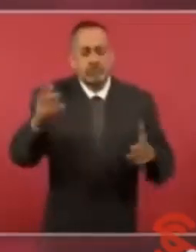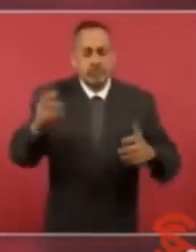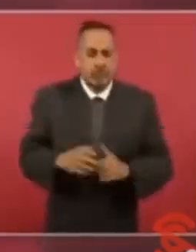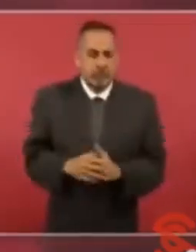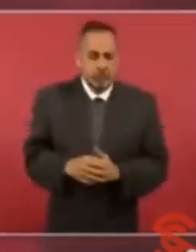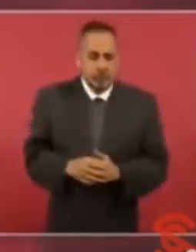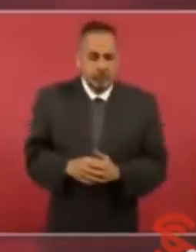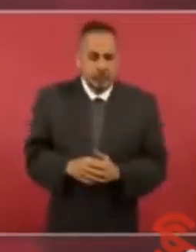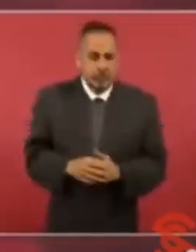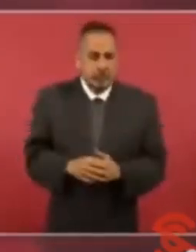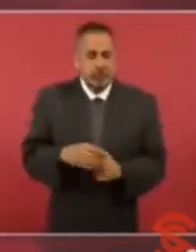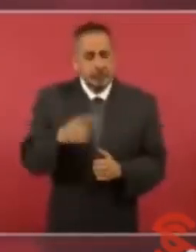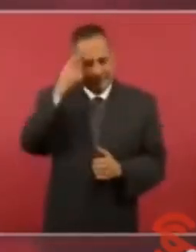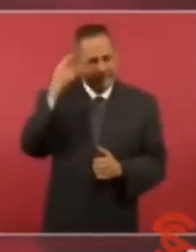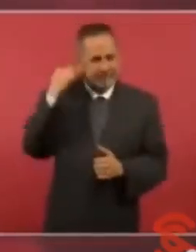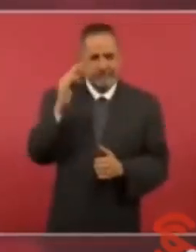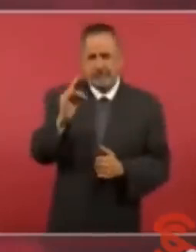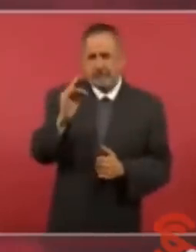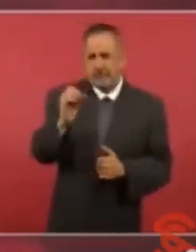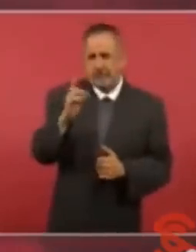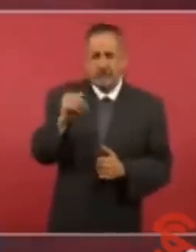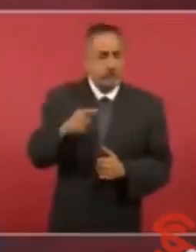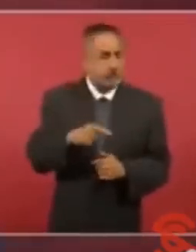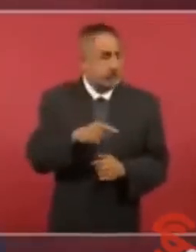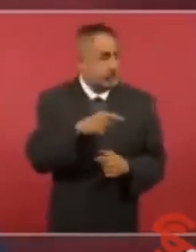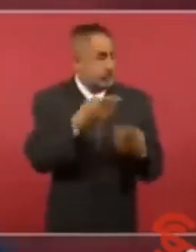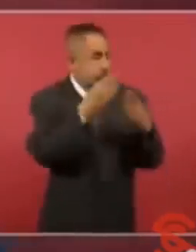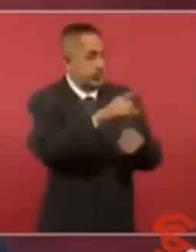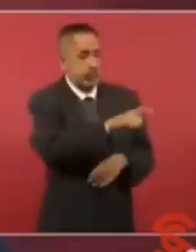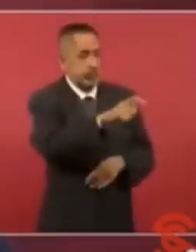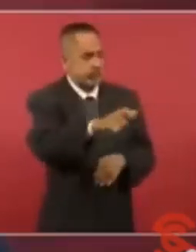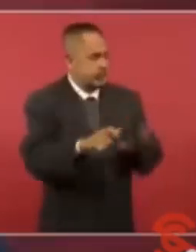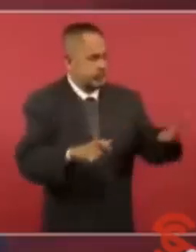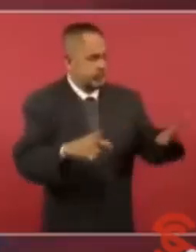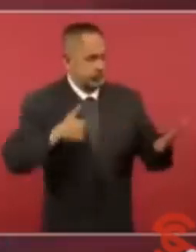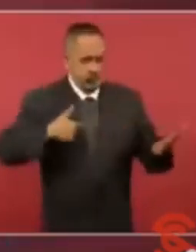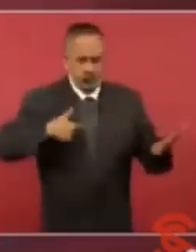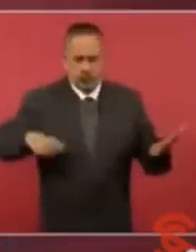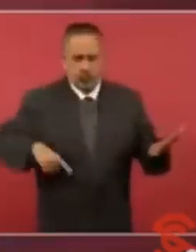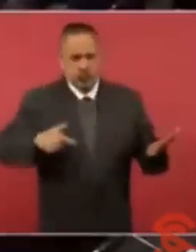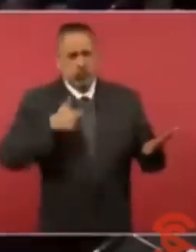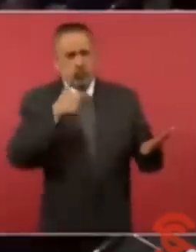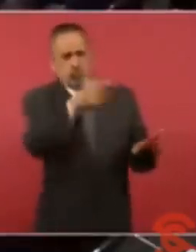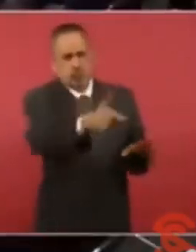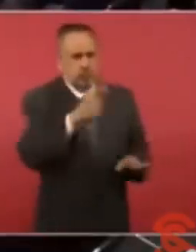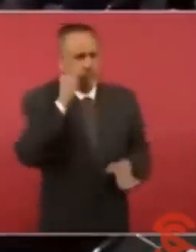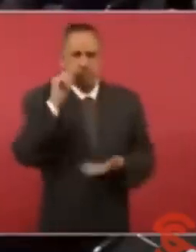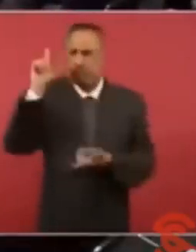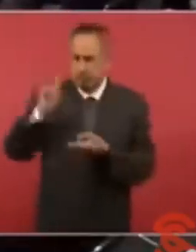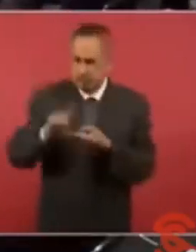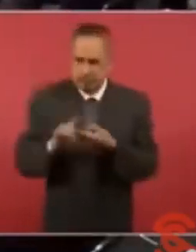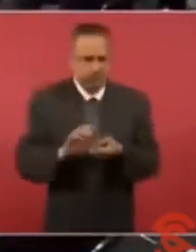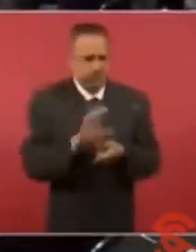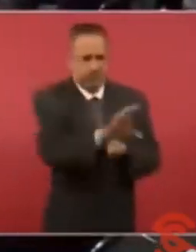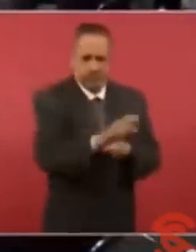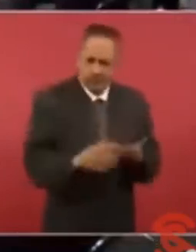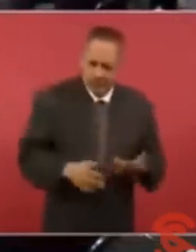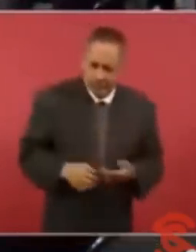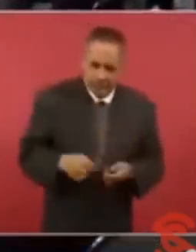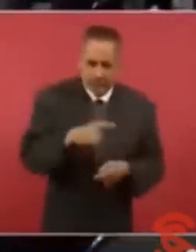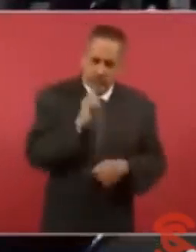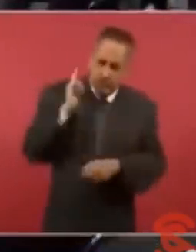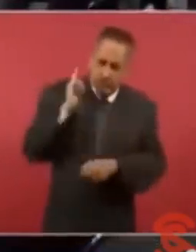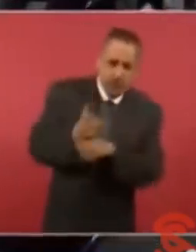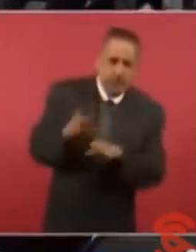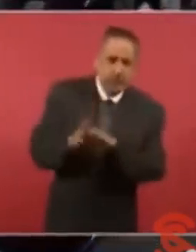Cuando convirtieron las deudas privadas en deuda pública, no se dieron cuenta de que privatizaron